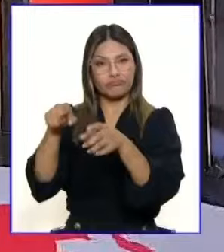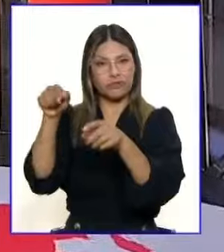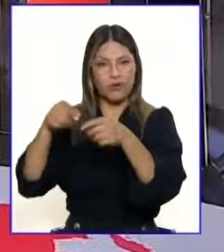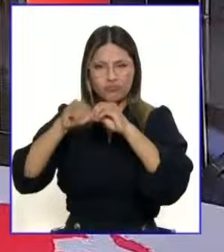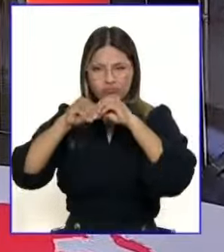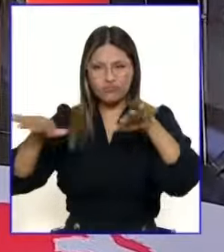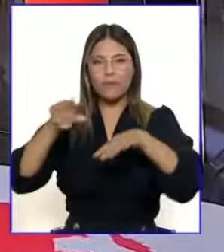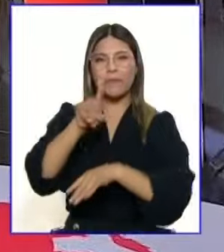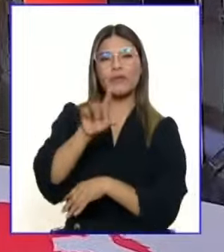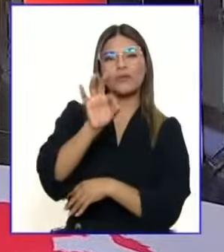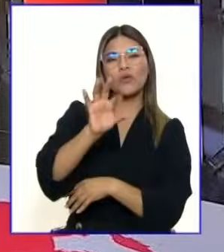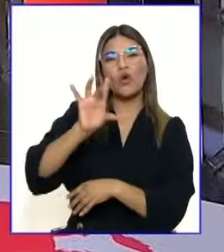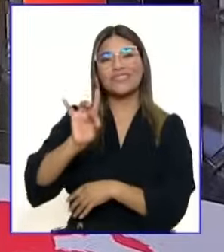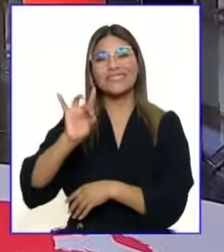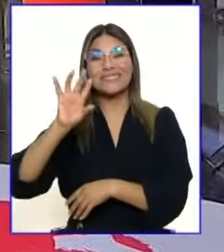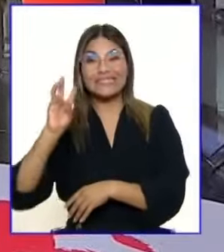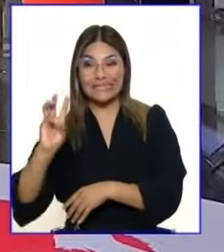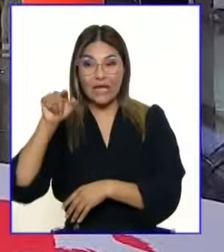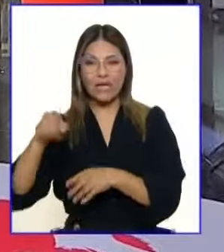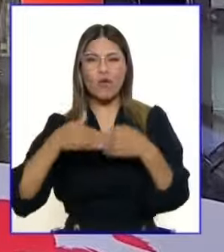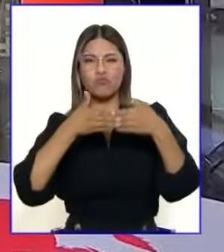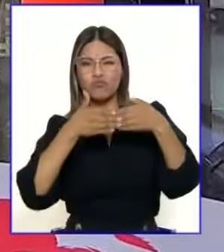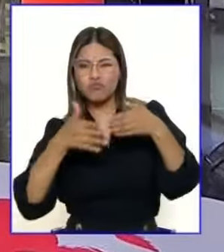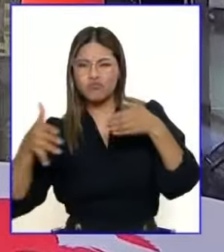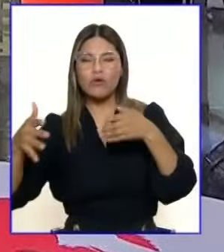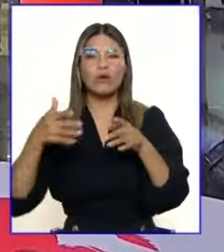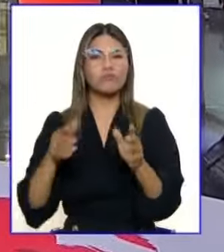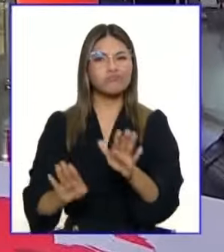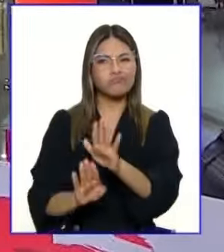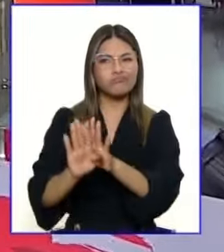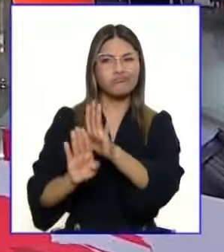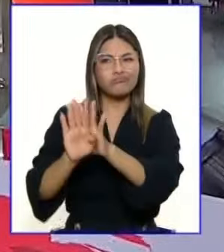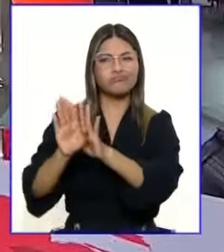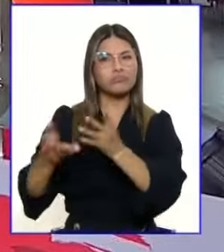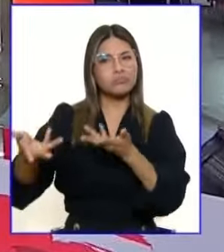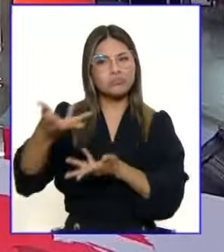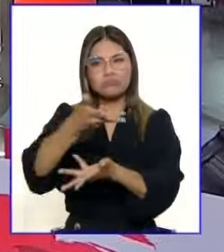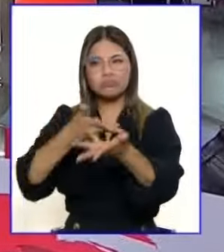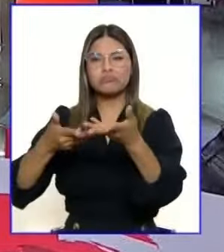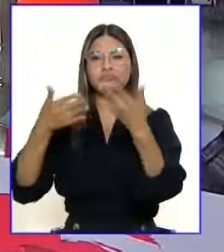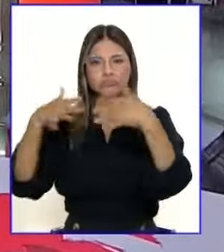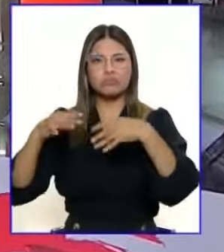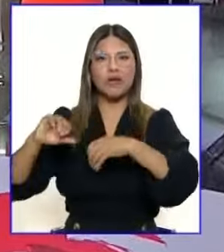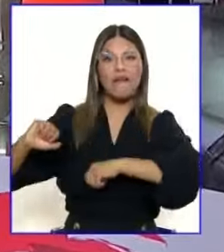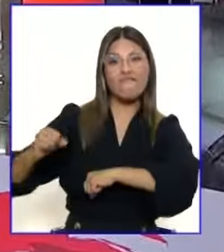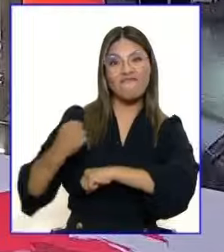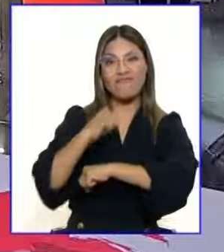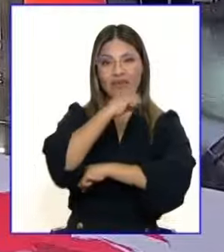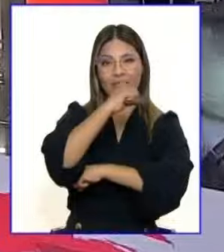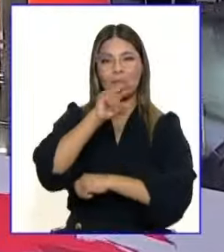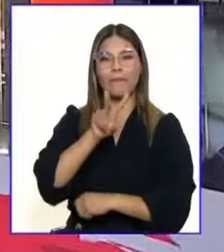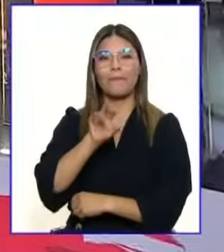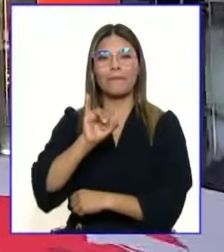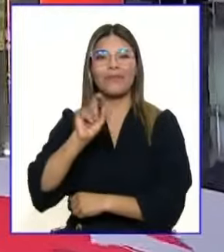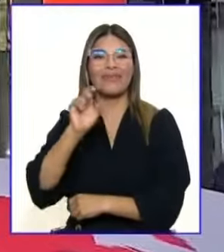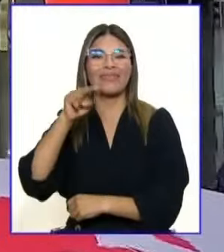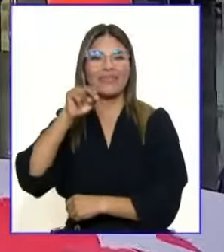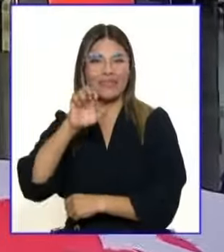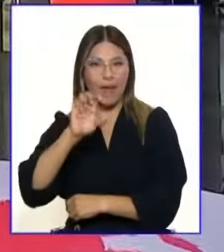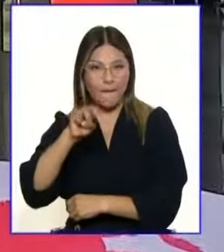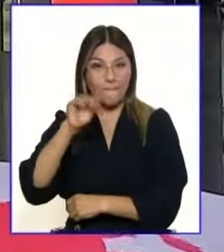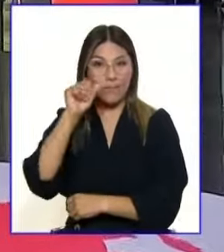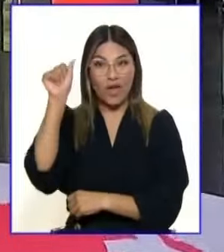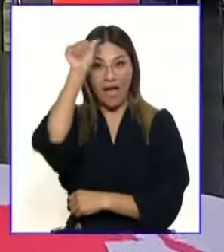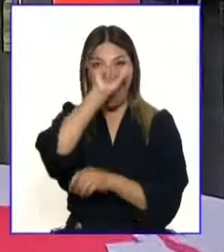liberalización económica, ha tenido un crecimiento muy importante. Vietnam es también un Estado miembro de la Asociación de Naciones